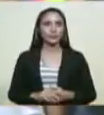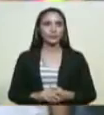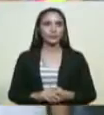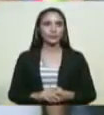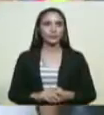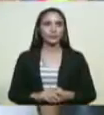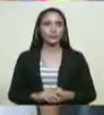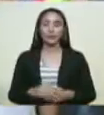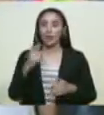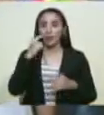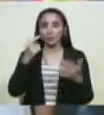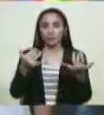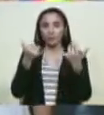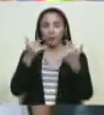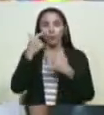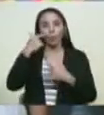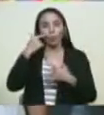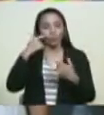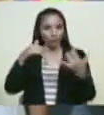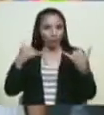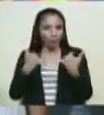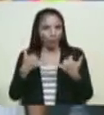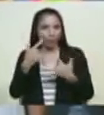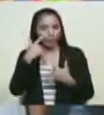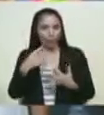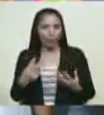Este es el pueblo de a pie.